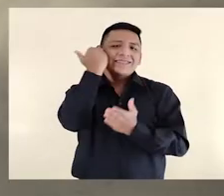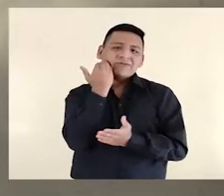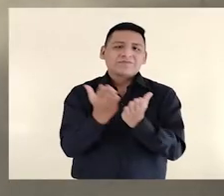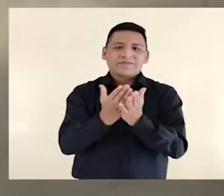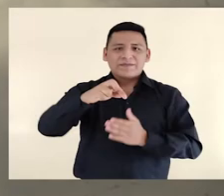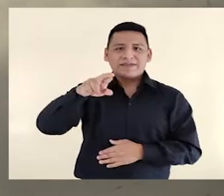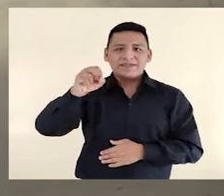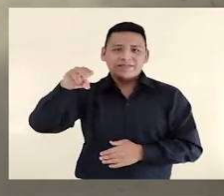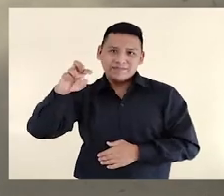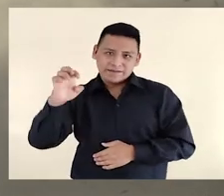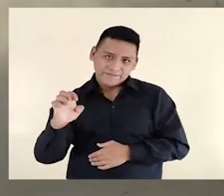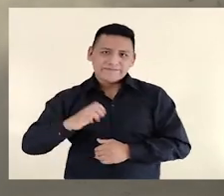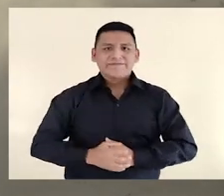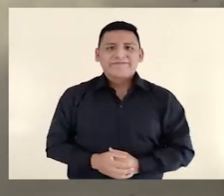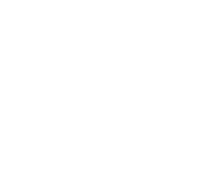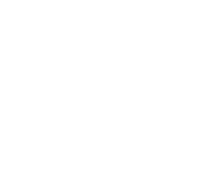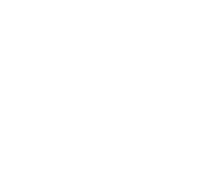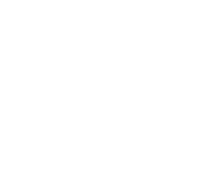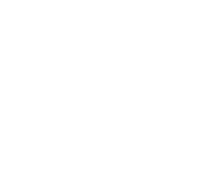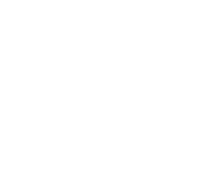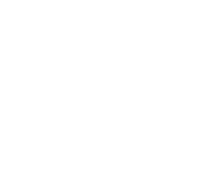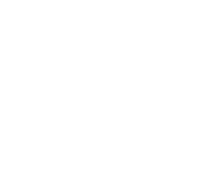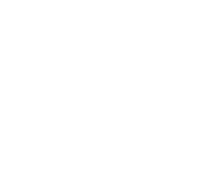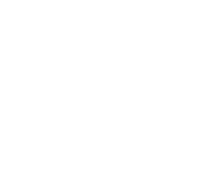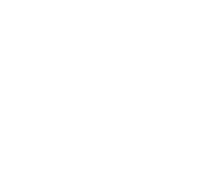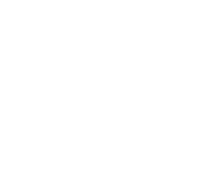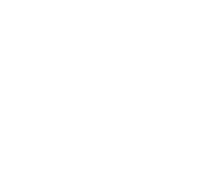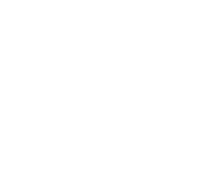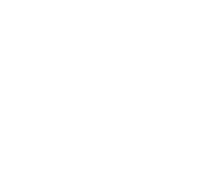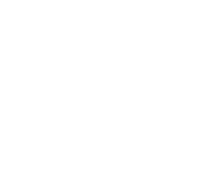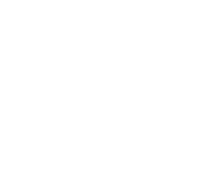Antiguo Colegio del Príncipe. Nuestra Lima del Bicentenario.